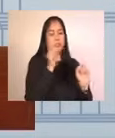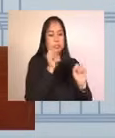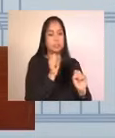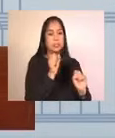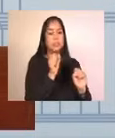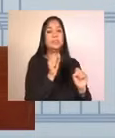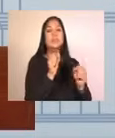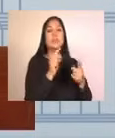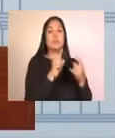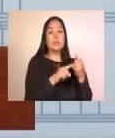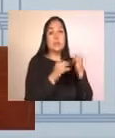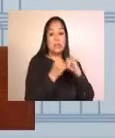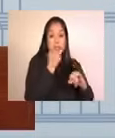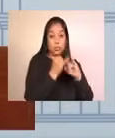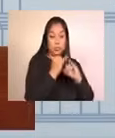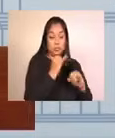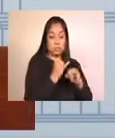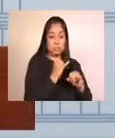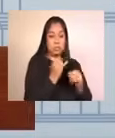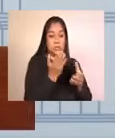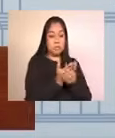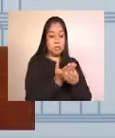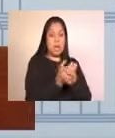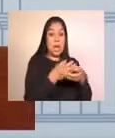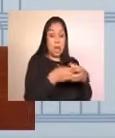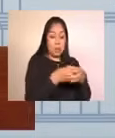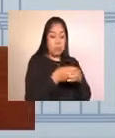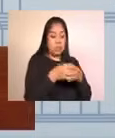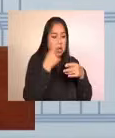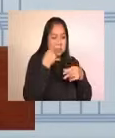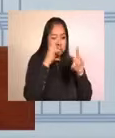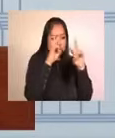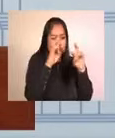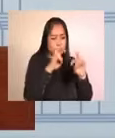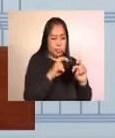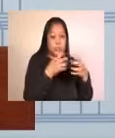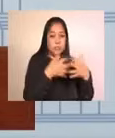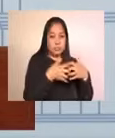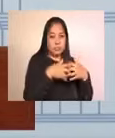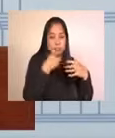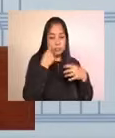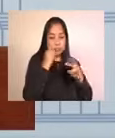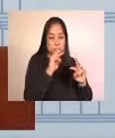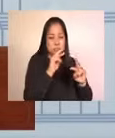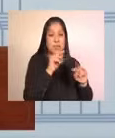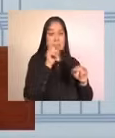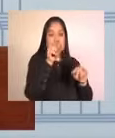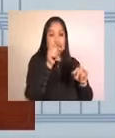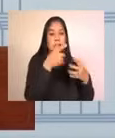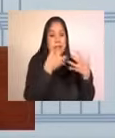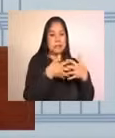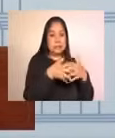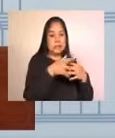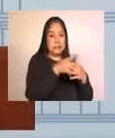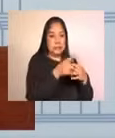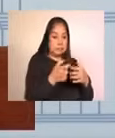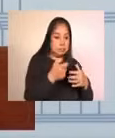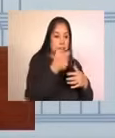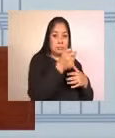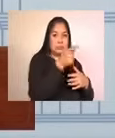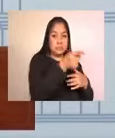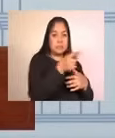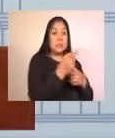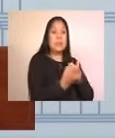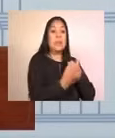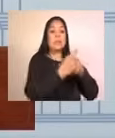En la última, justamente esta empresa a la cual se le adjudicó participó